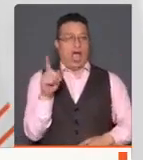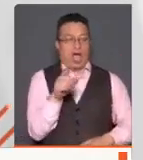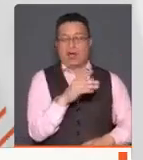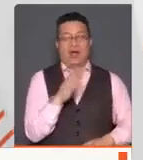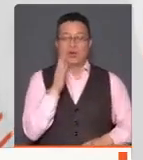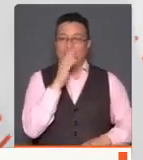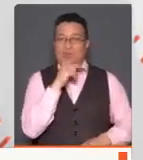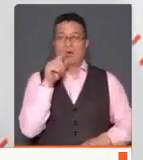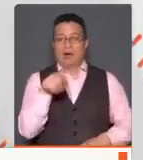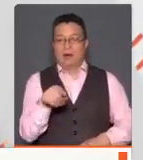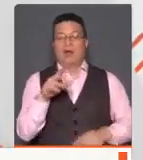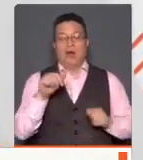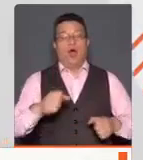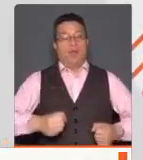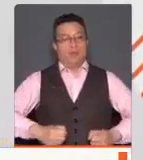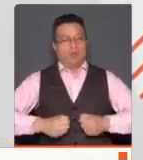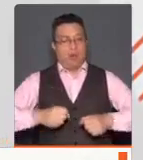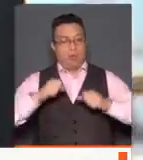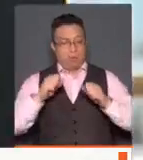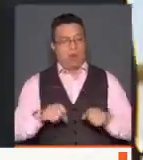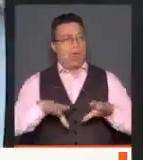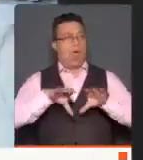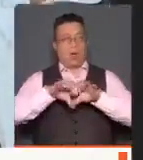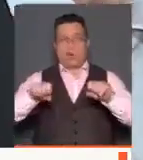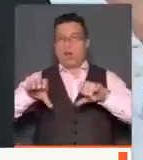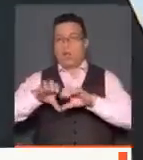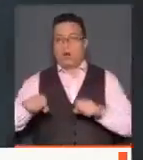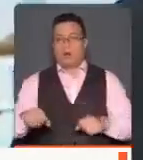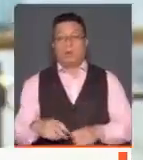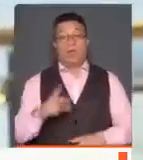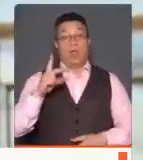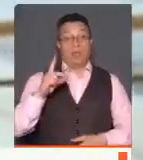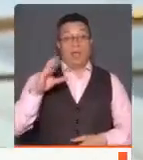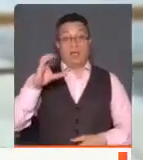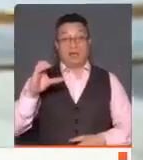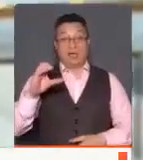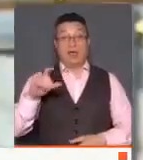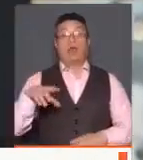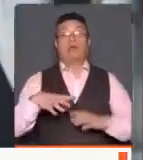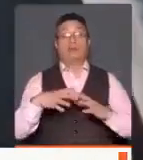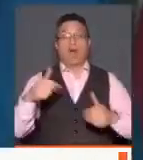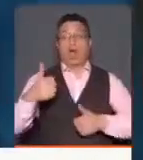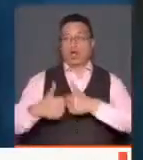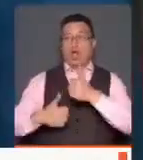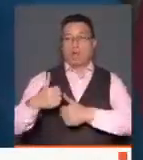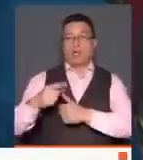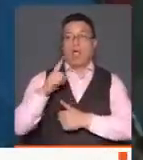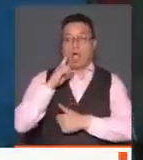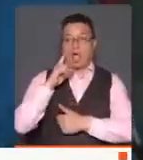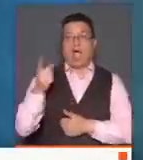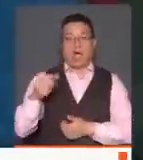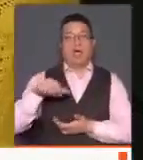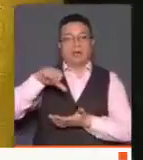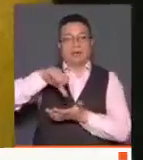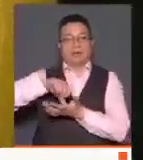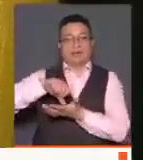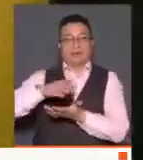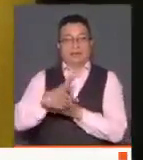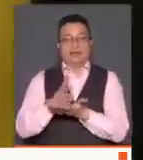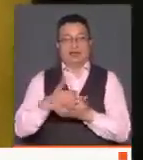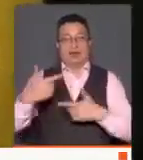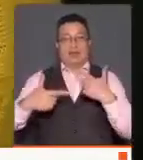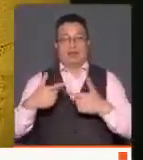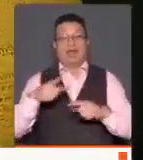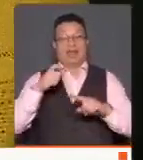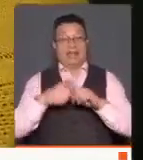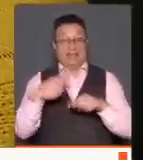eran capaces de ponerse de acuerdo. Y a la DC le aparece competencia en el camino del centro político. Exfiguras de la